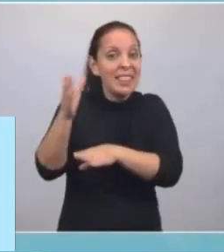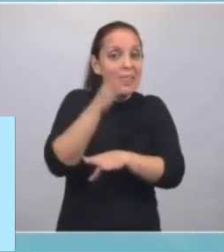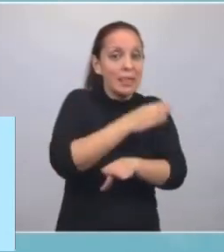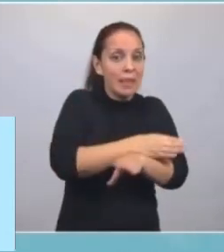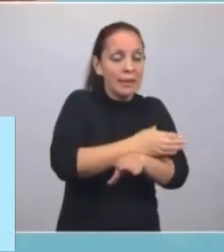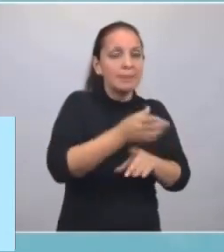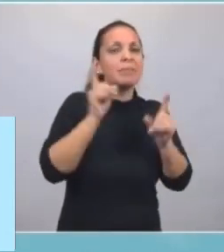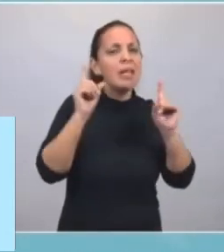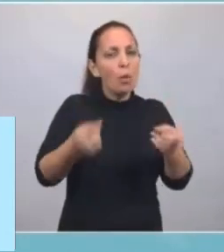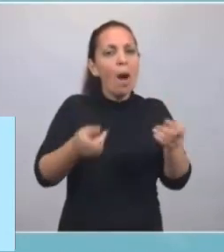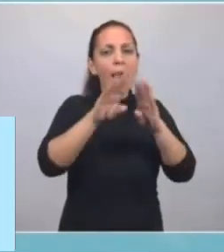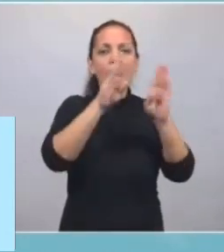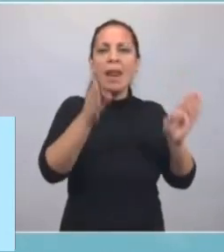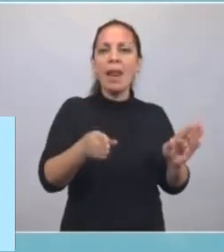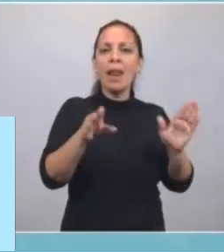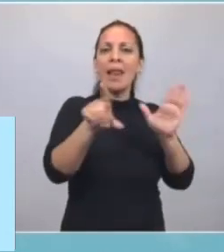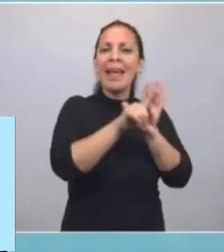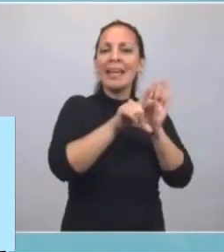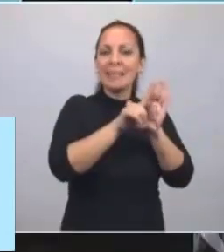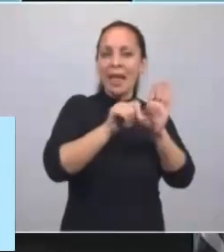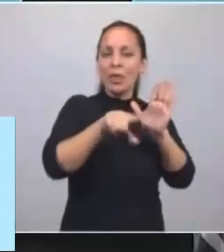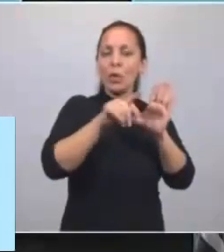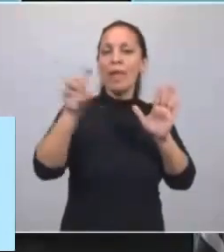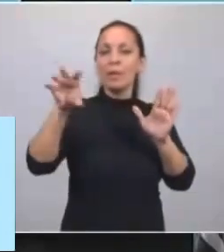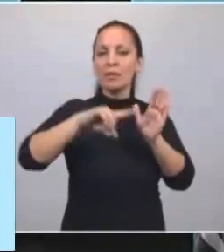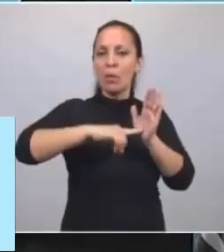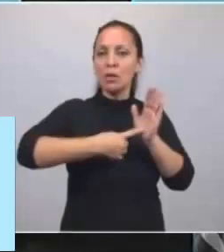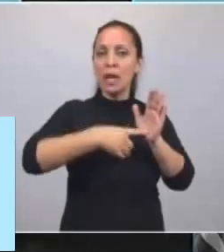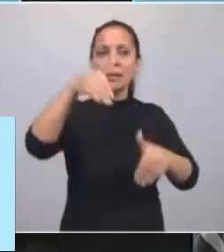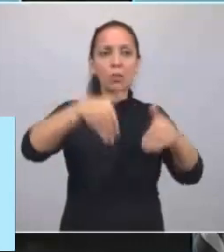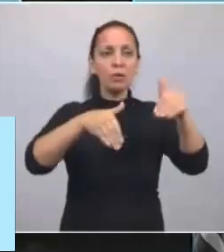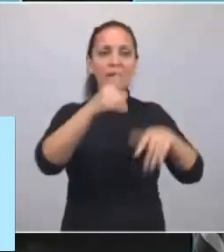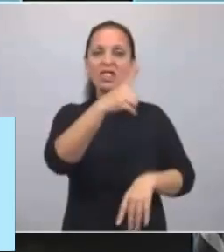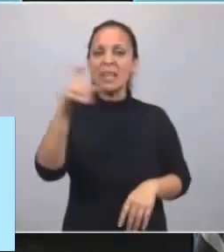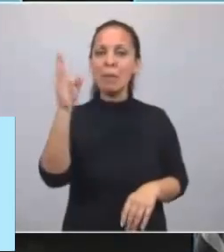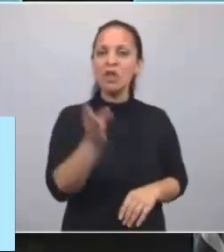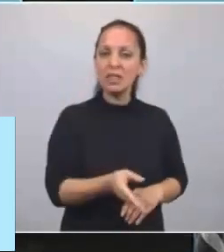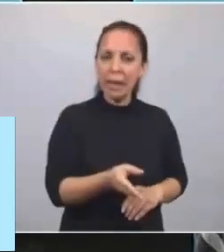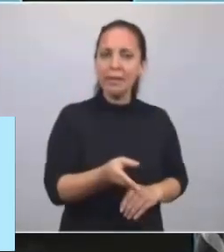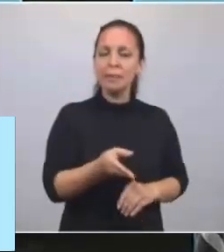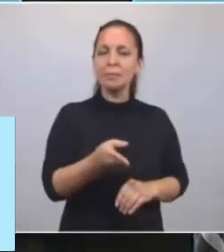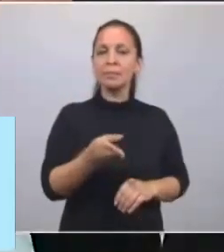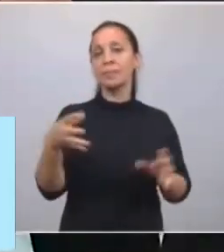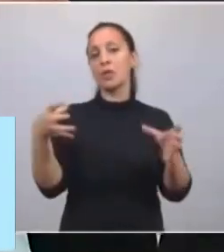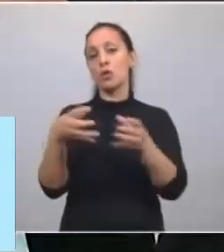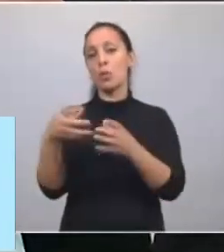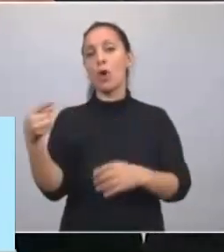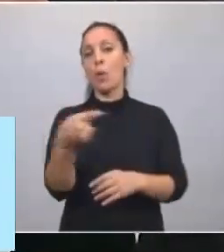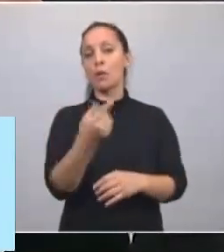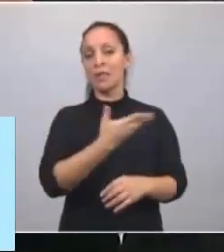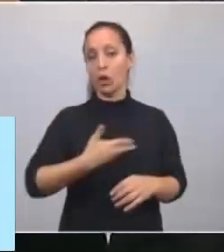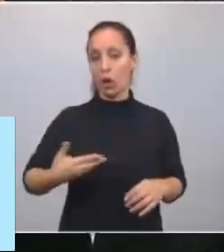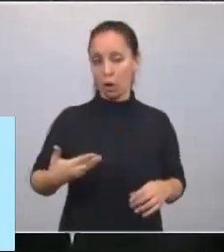en la legislatura de la provincia de Buenos Aires por unanimidad es decir nuestra posición los que eran